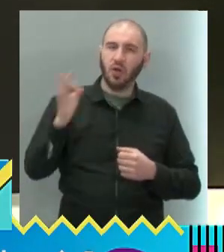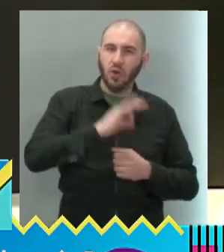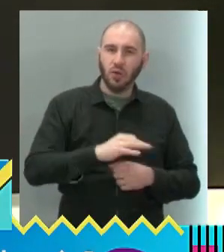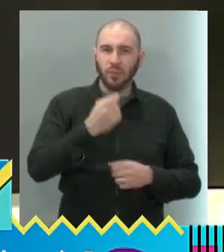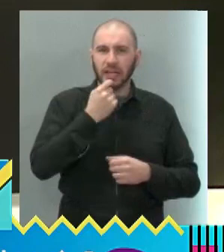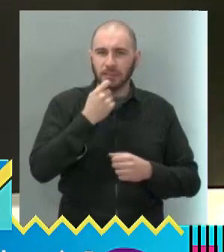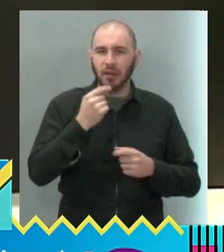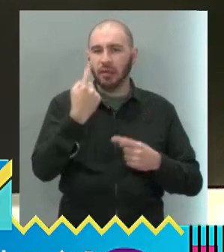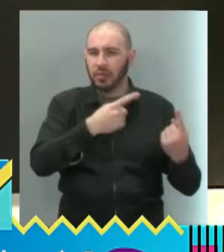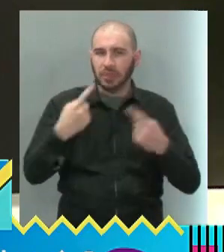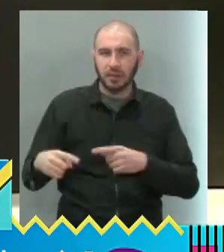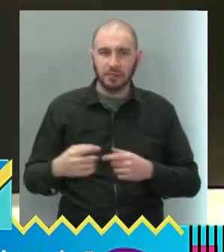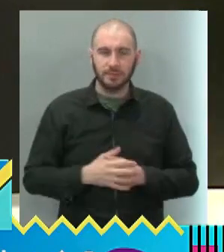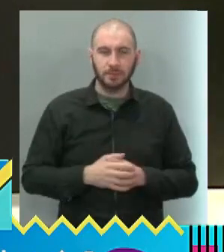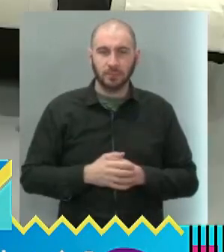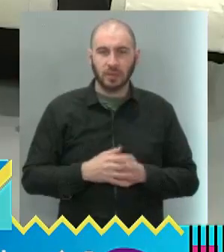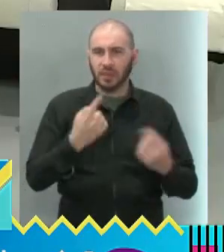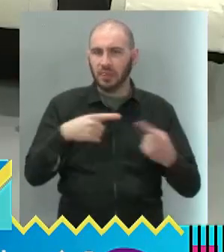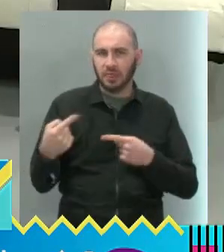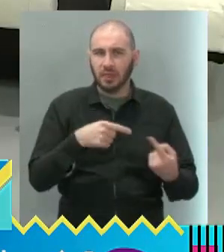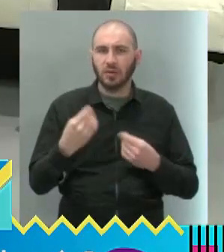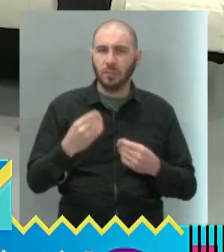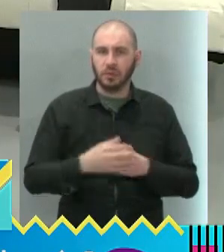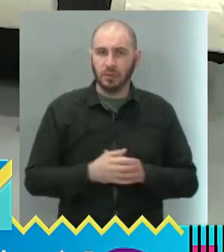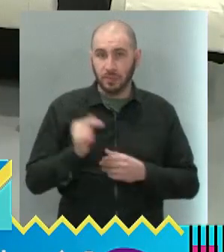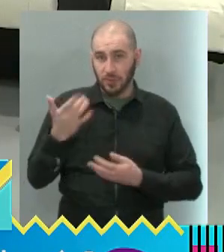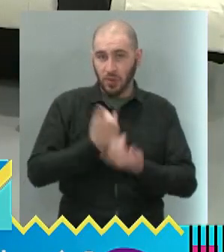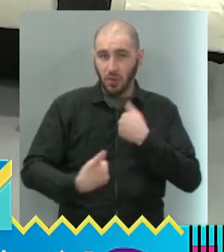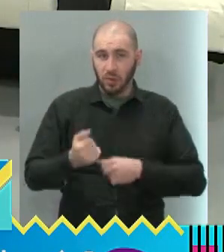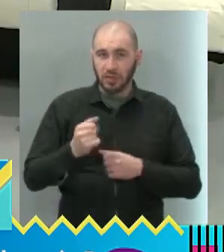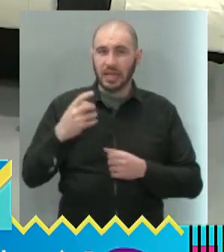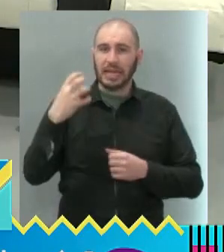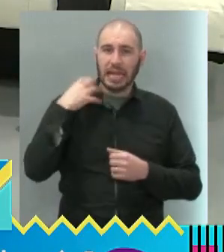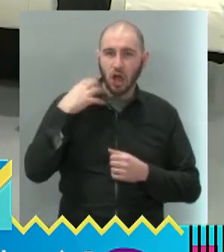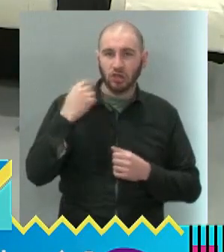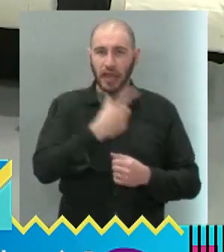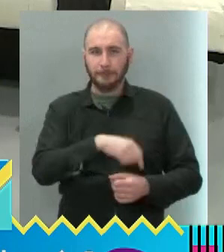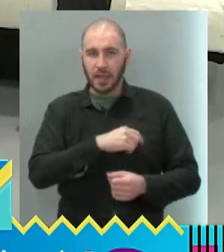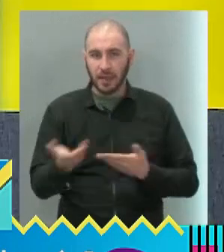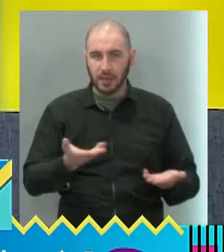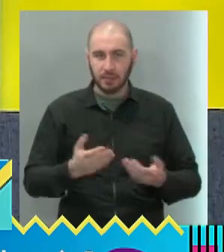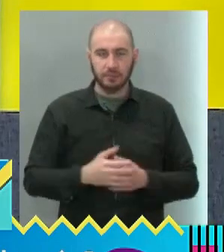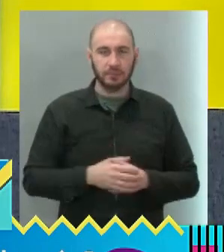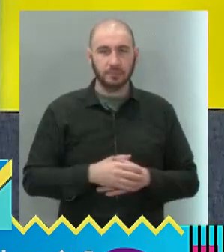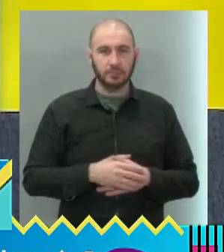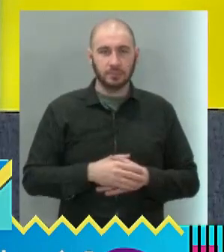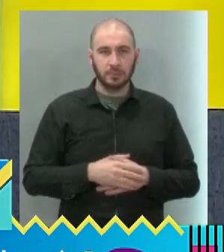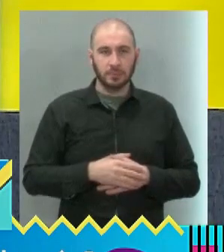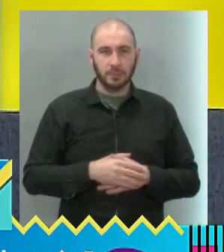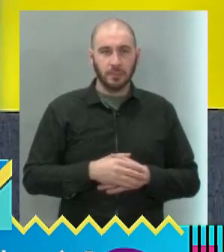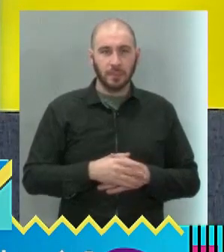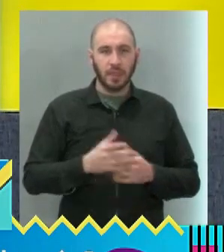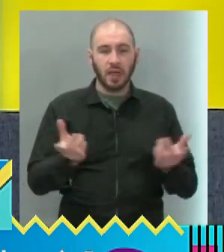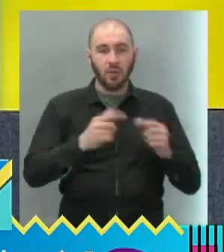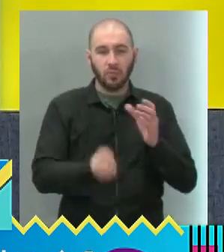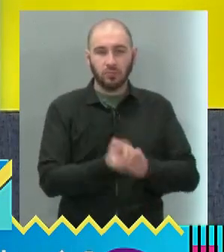quizás algunas disidencias entre ellos? Obviamente, como bien decías, que había criollos y españoles. A ver, la formación de